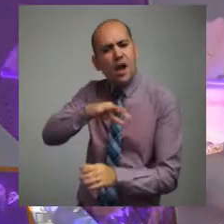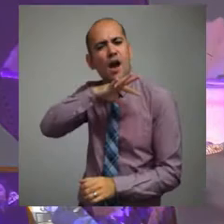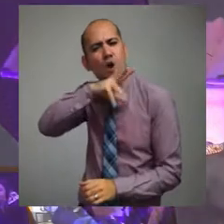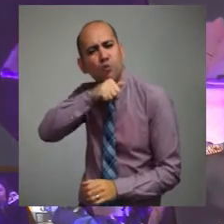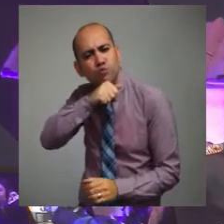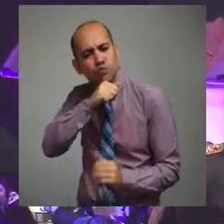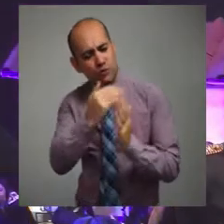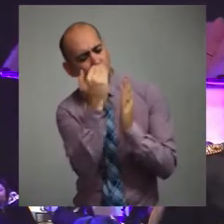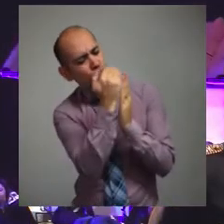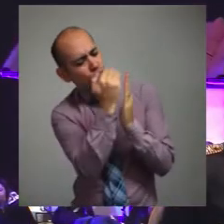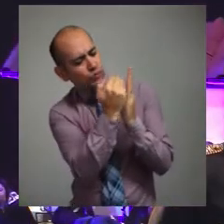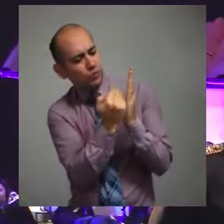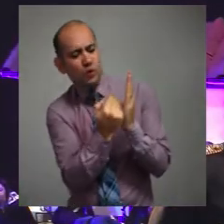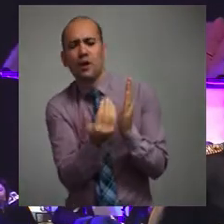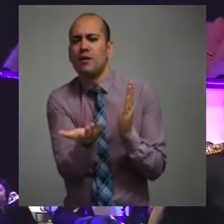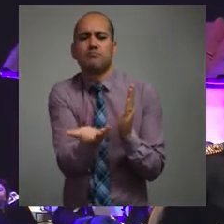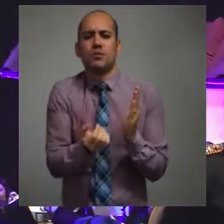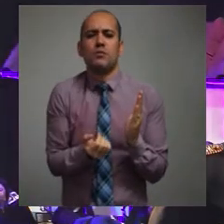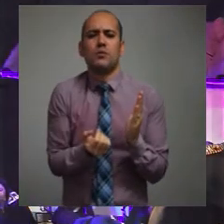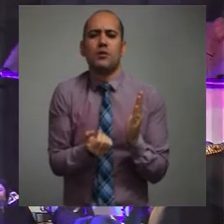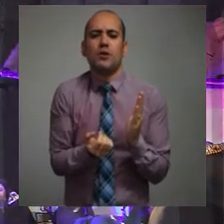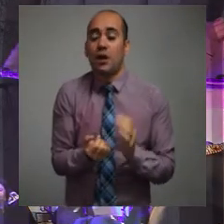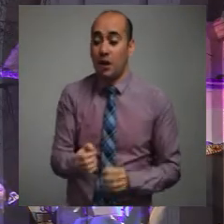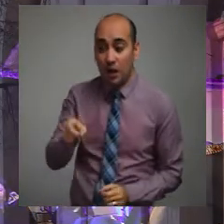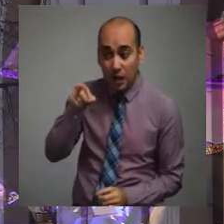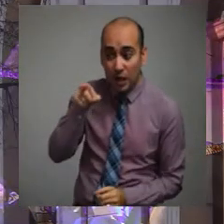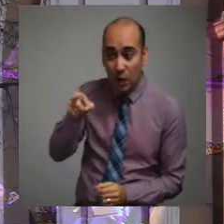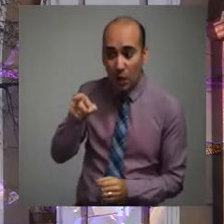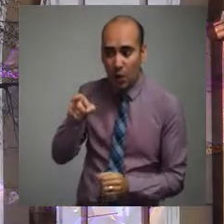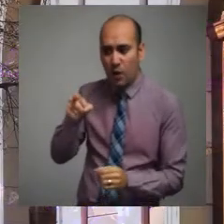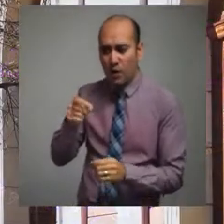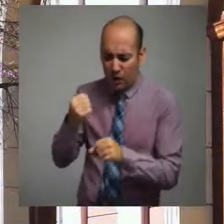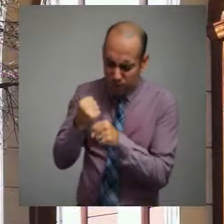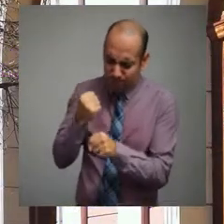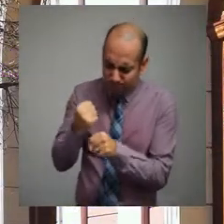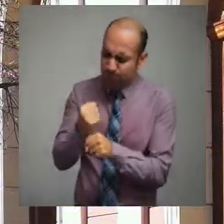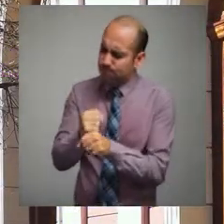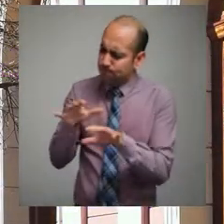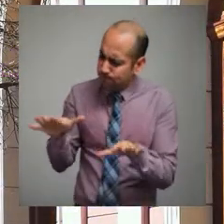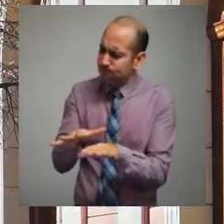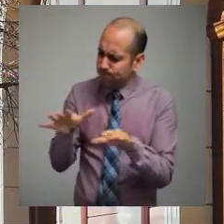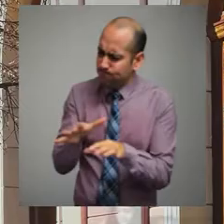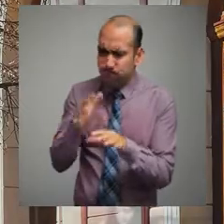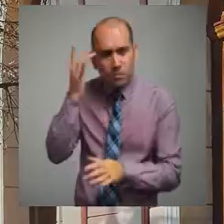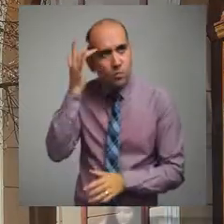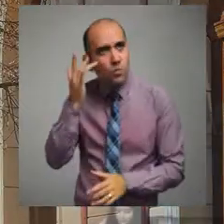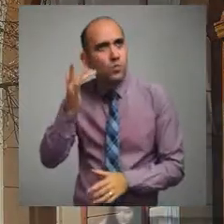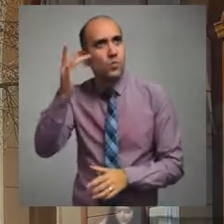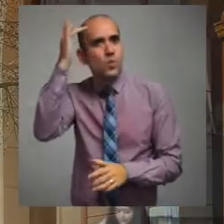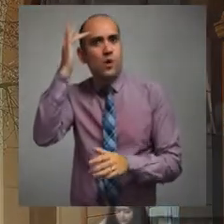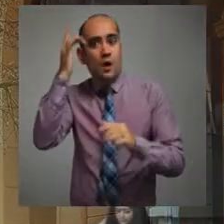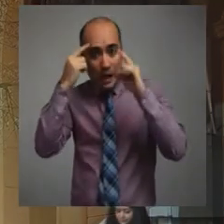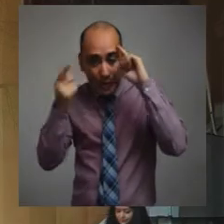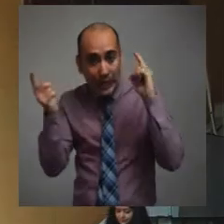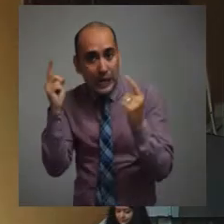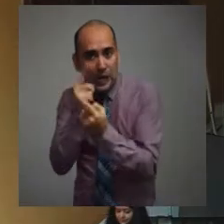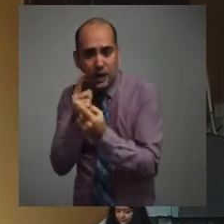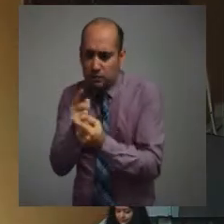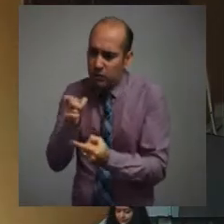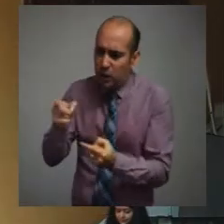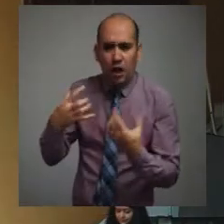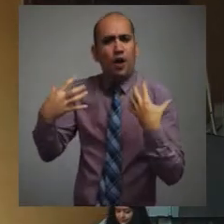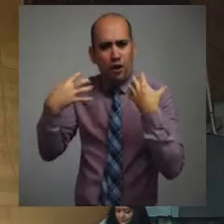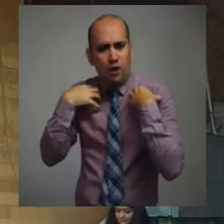está centrado en lograr las capacidades, destrezas y habilidades que van a permitir el desarrollo integral de un buen